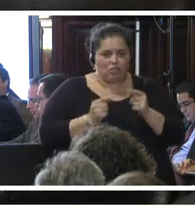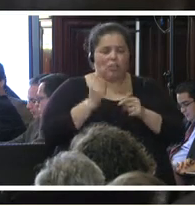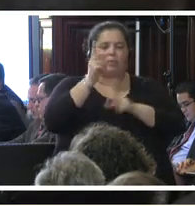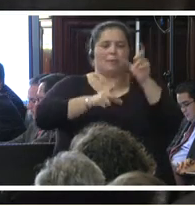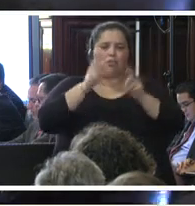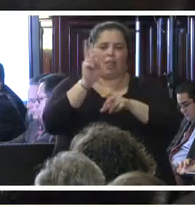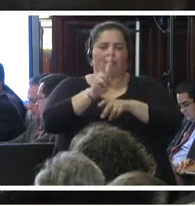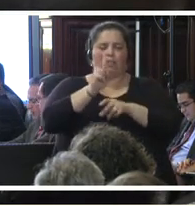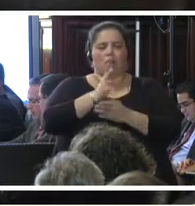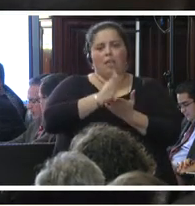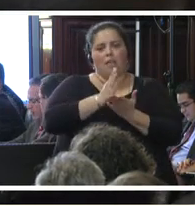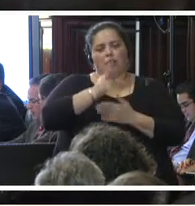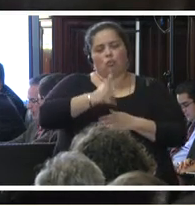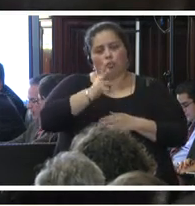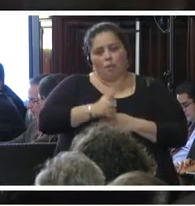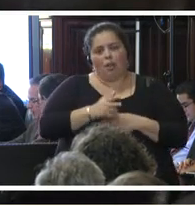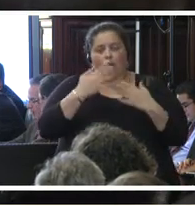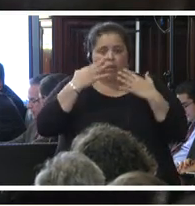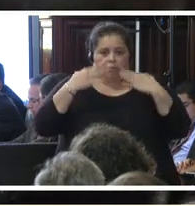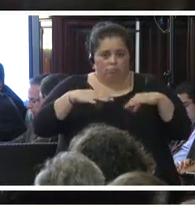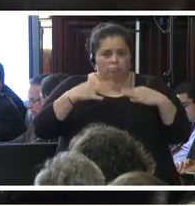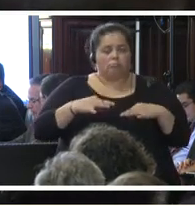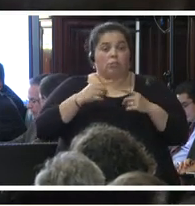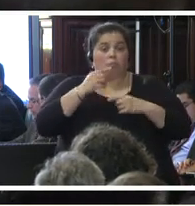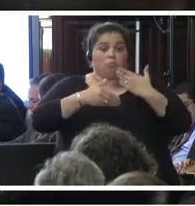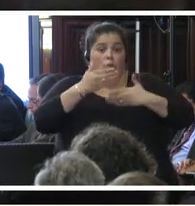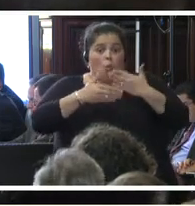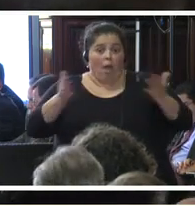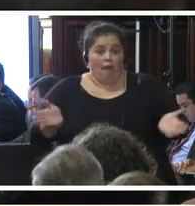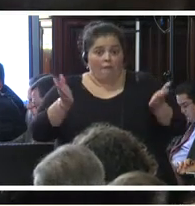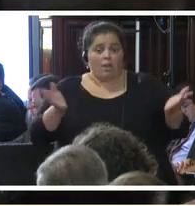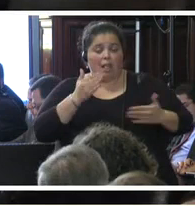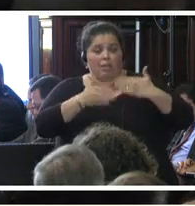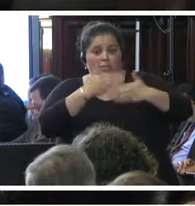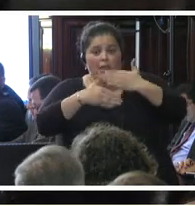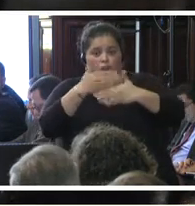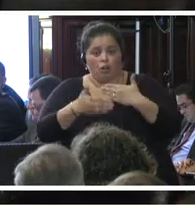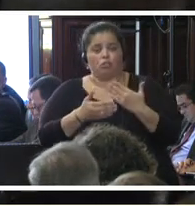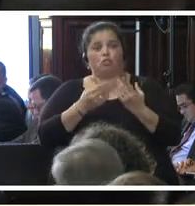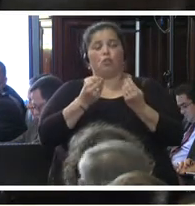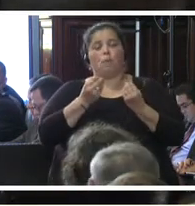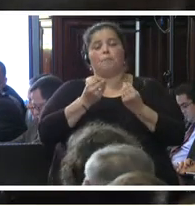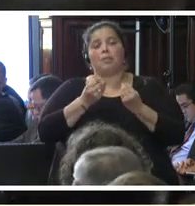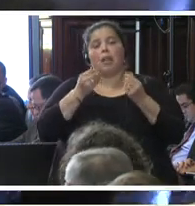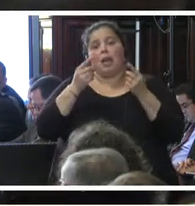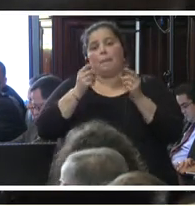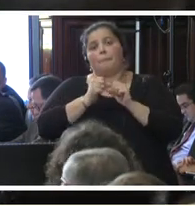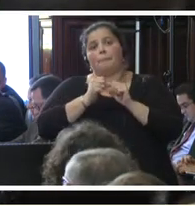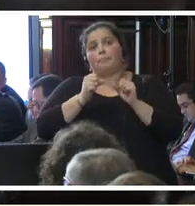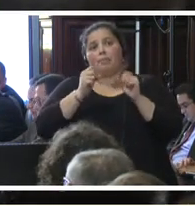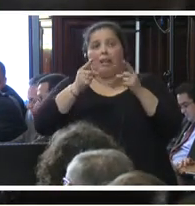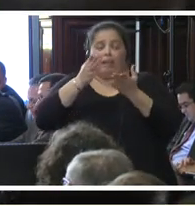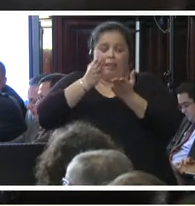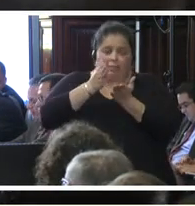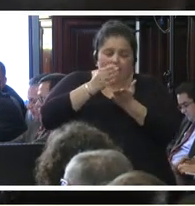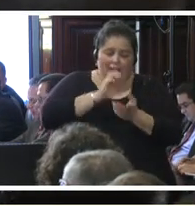defensores de derechos humanos, que sin duda promueven el desarrollo de referidas prerrogativas, el Estado de Derecho y la